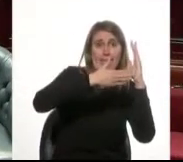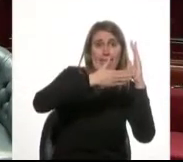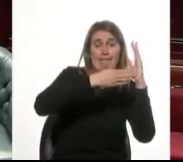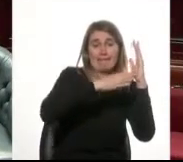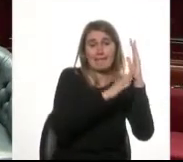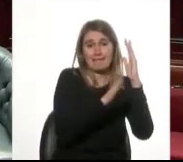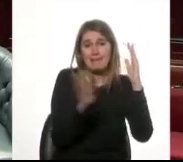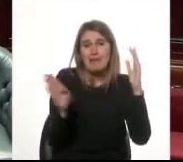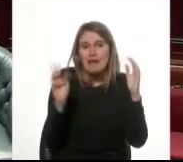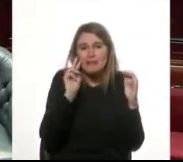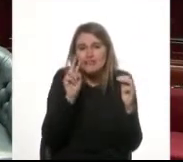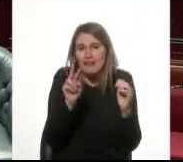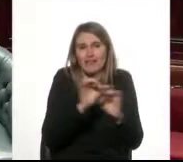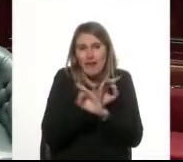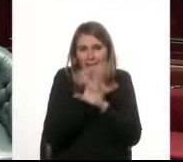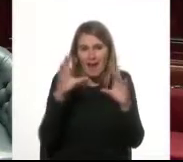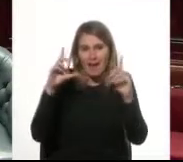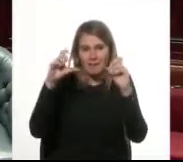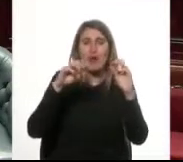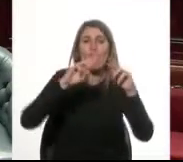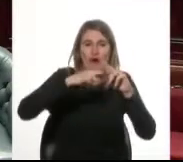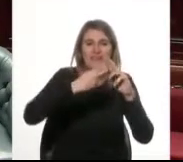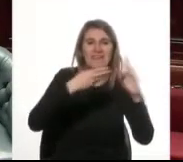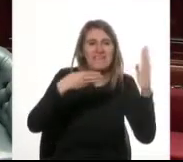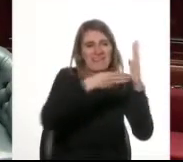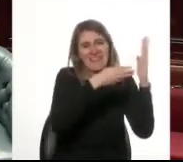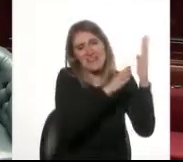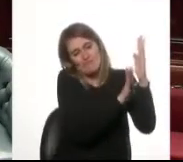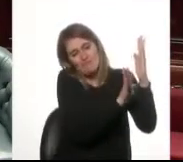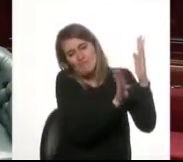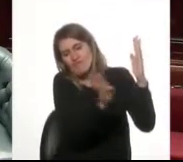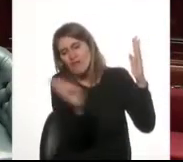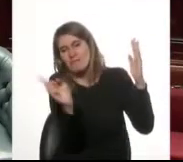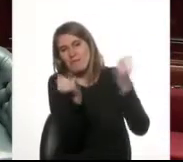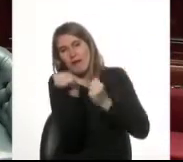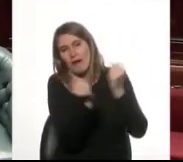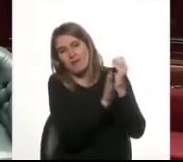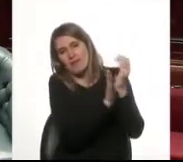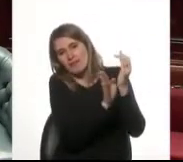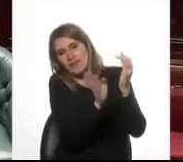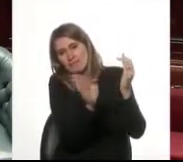para que lo vieran. Y vinieron de vuelta otra vez.